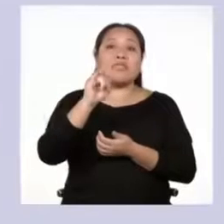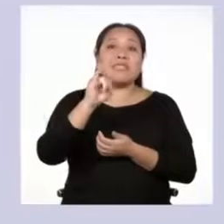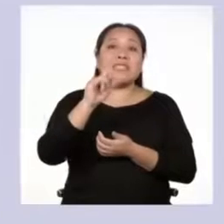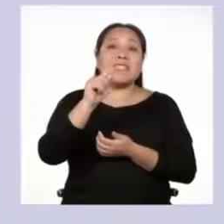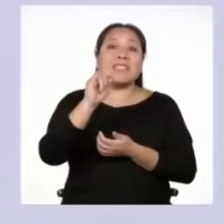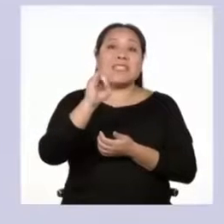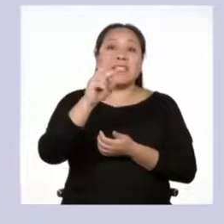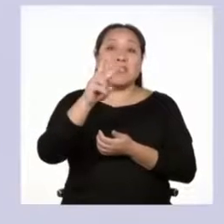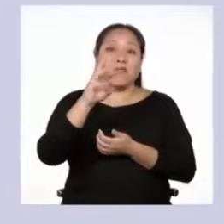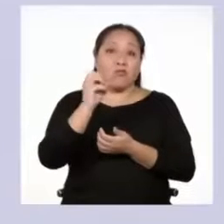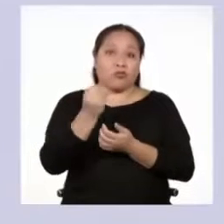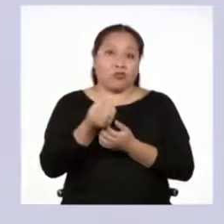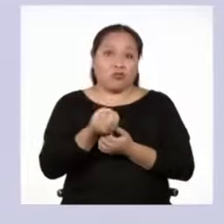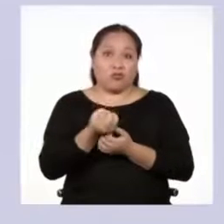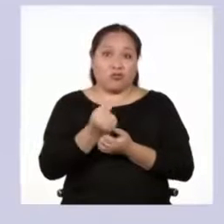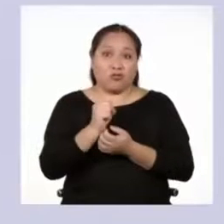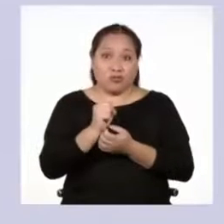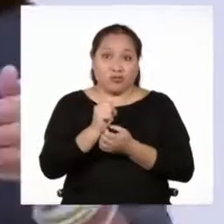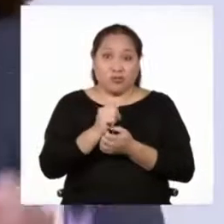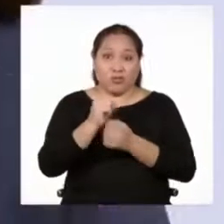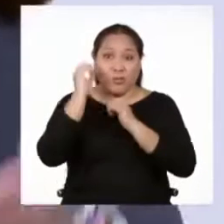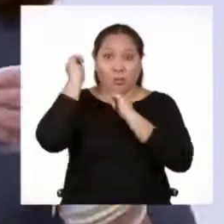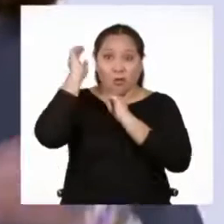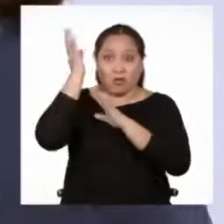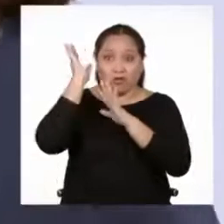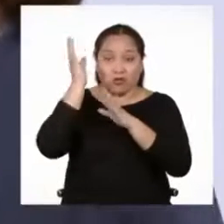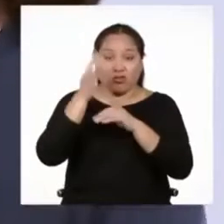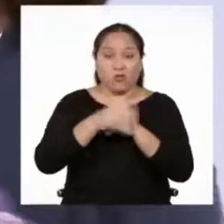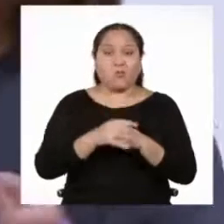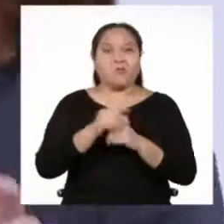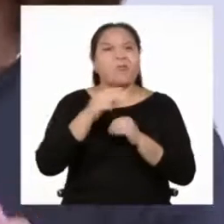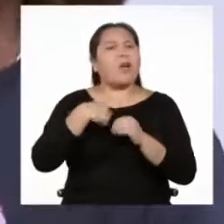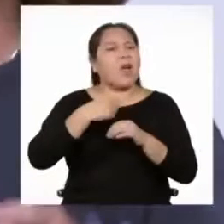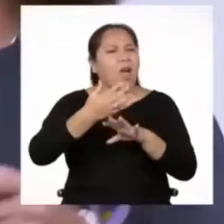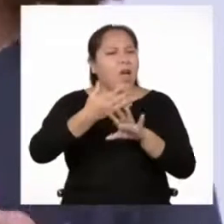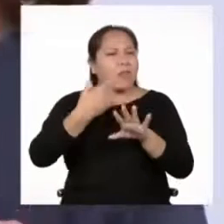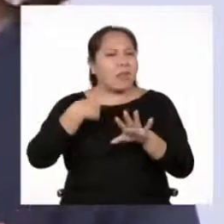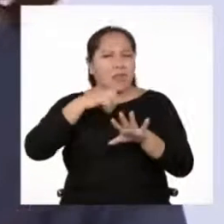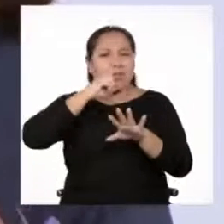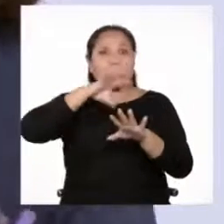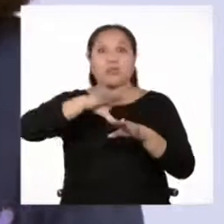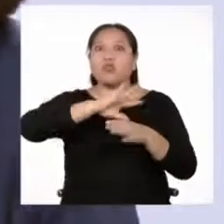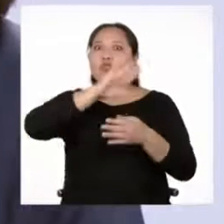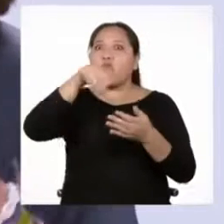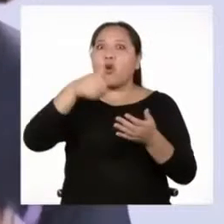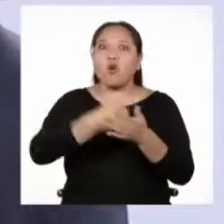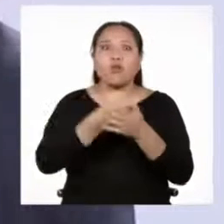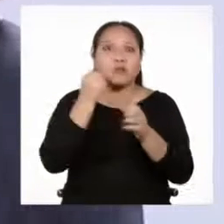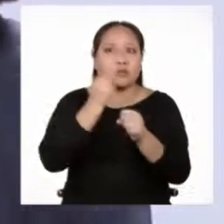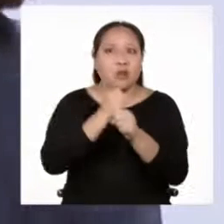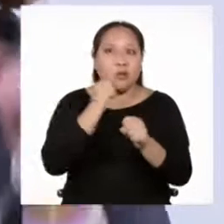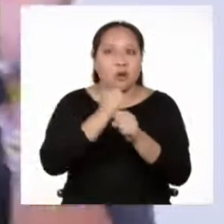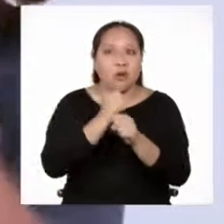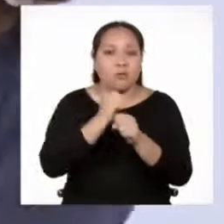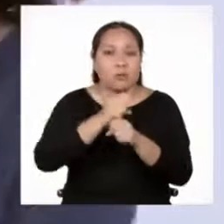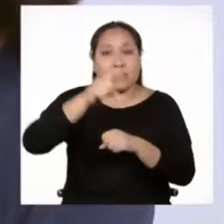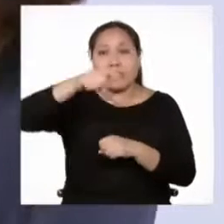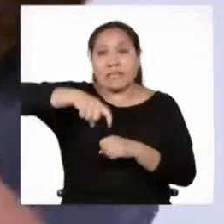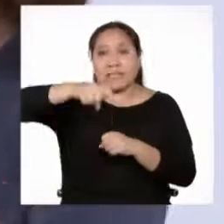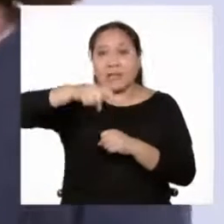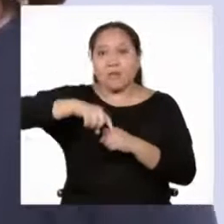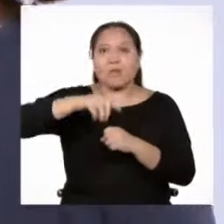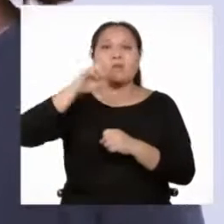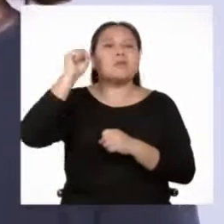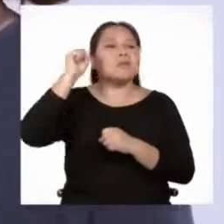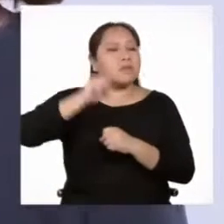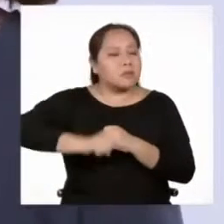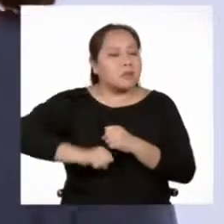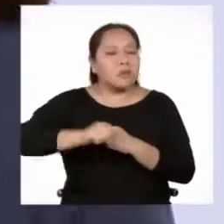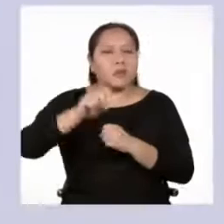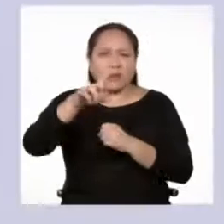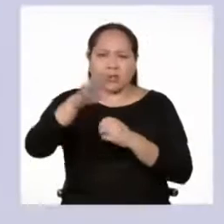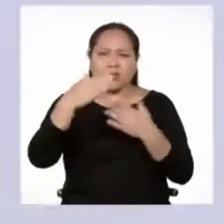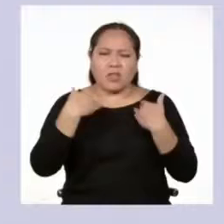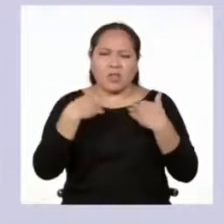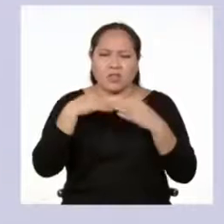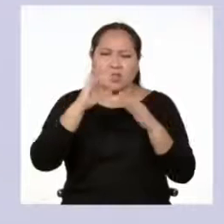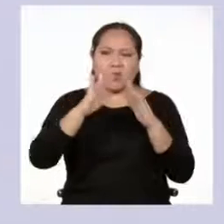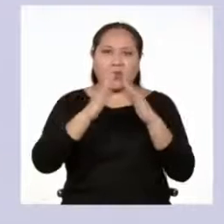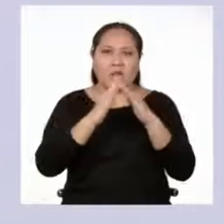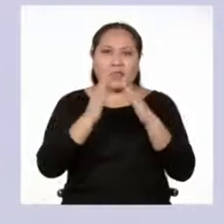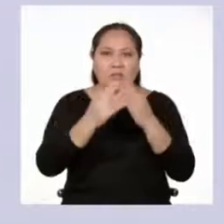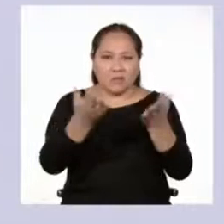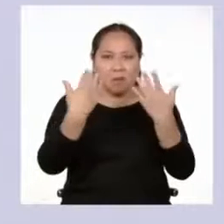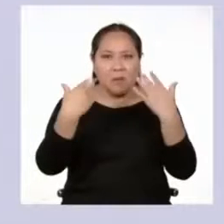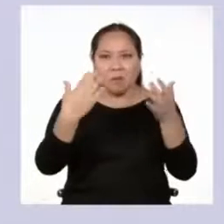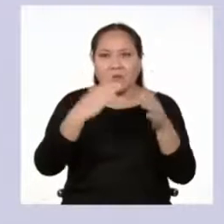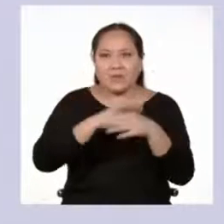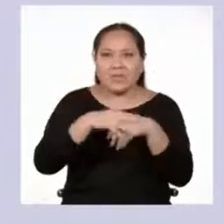Eso sí, pero antes quiero decirte algo. En este programa todos nos ponemos en acción, así que lo que necesitamos de todas maneras lo vas a encontrar en tu casa. Así que